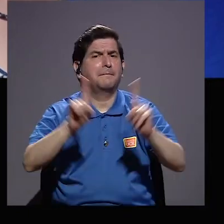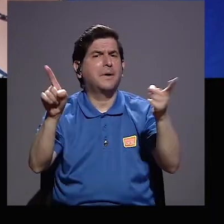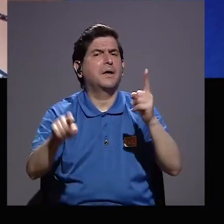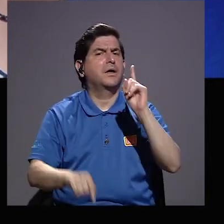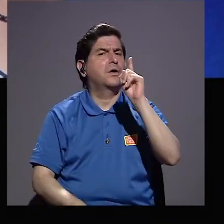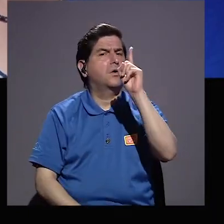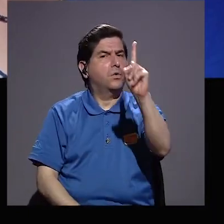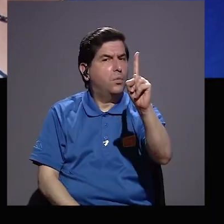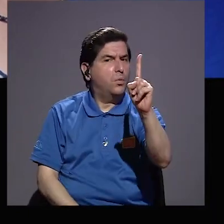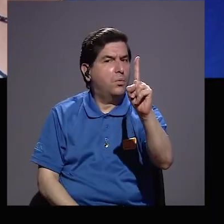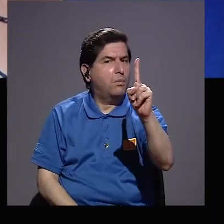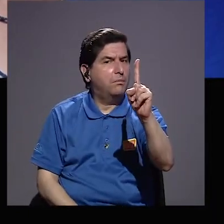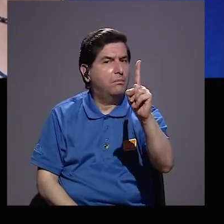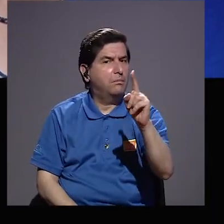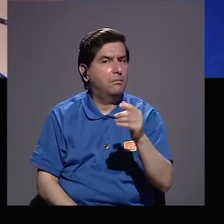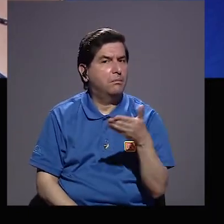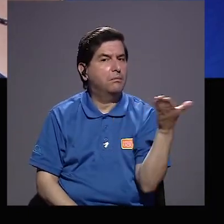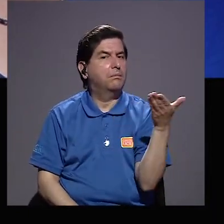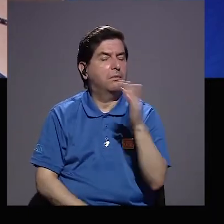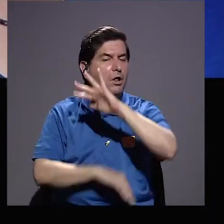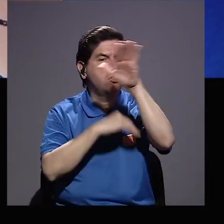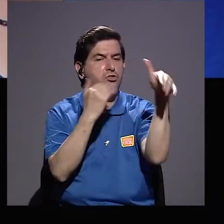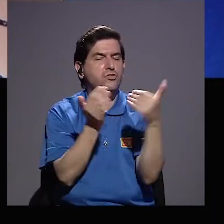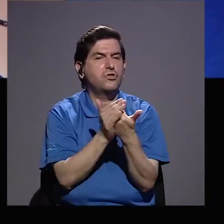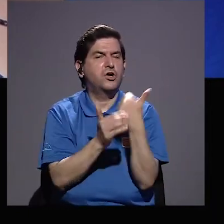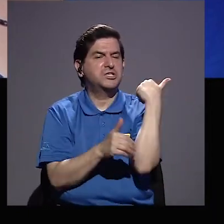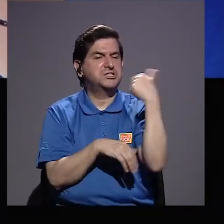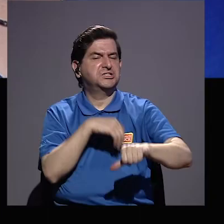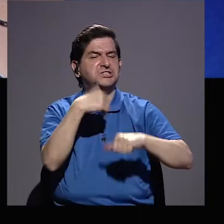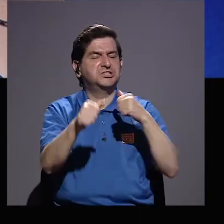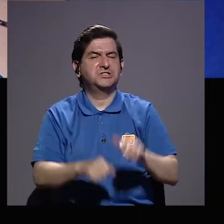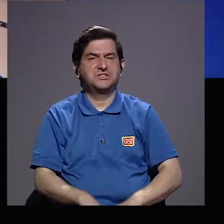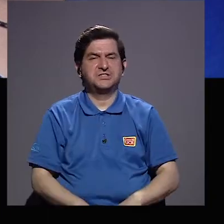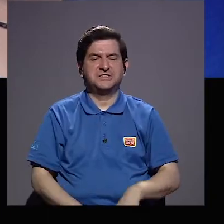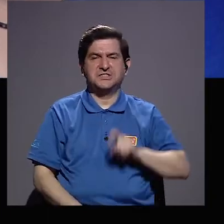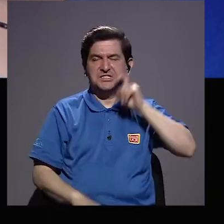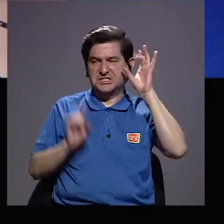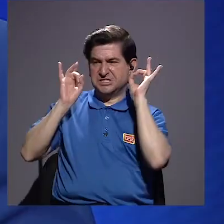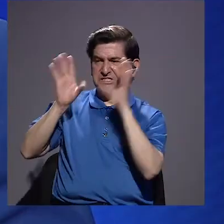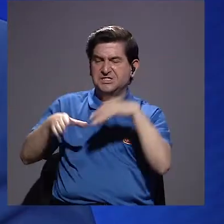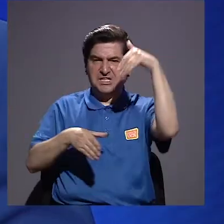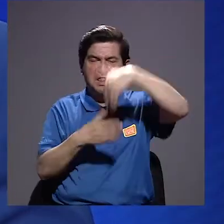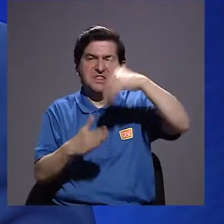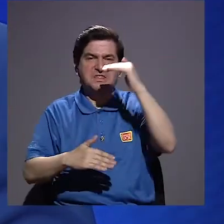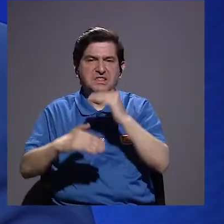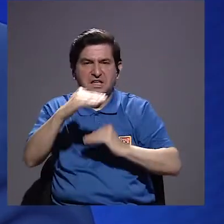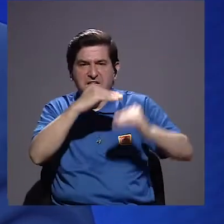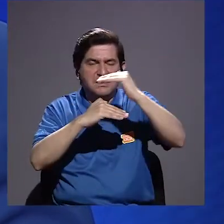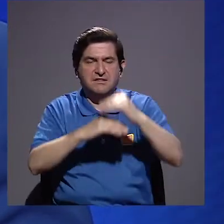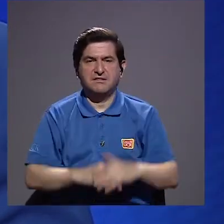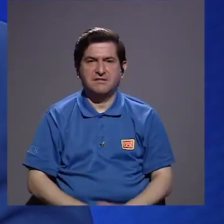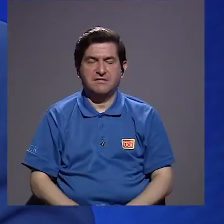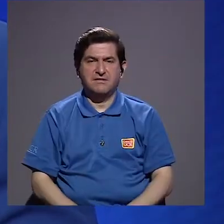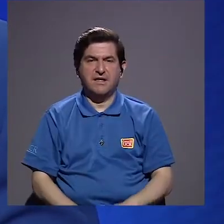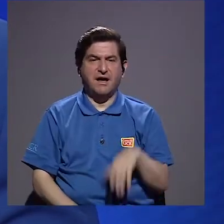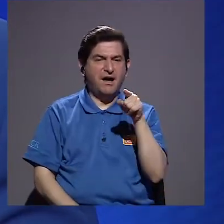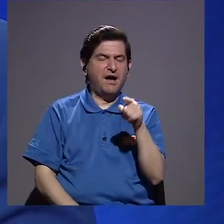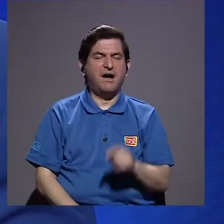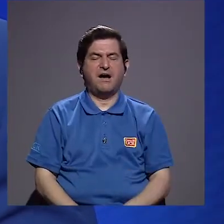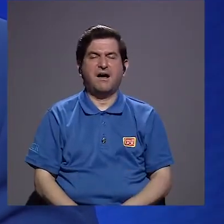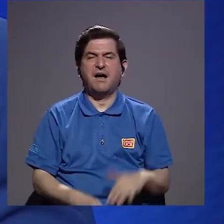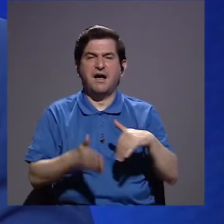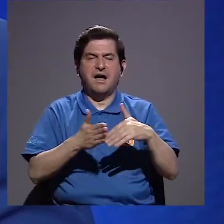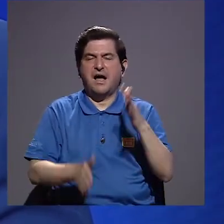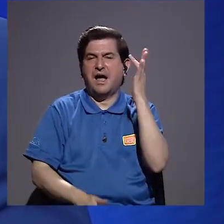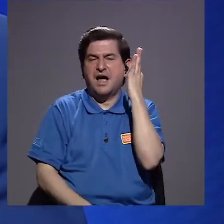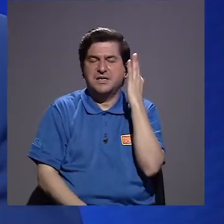pero uno precisamente de ellos tiene que ver con todas estas luchas del sexismo en la academia, donde se descalifica a